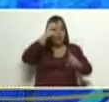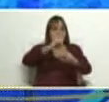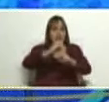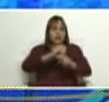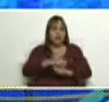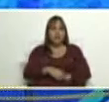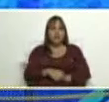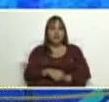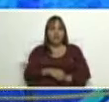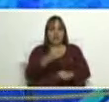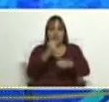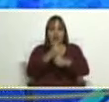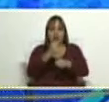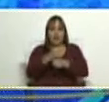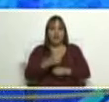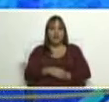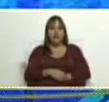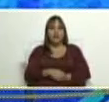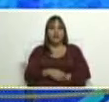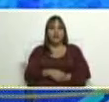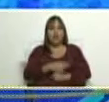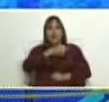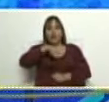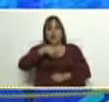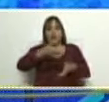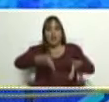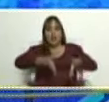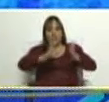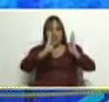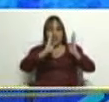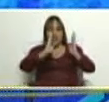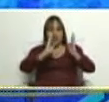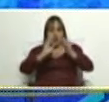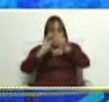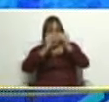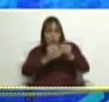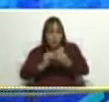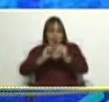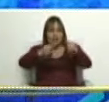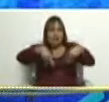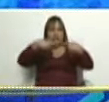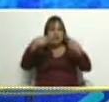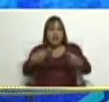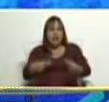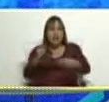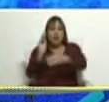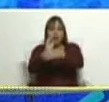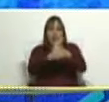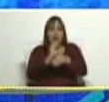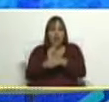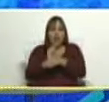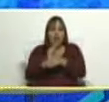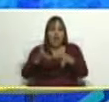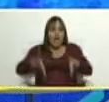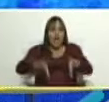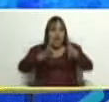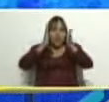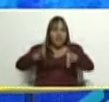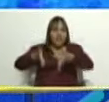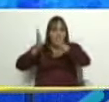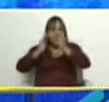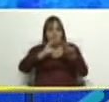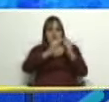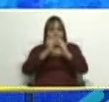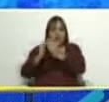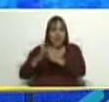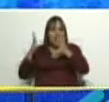Quinta acción, nuestro edificio, rehabilitación, mantenimiento y conservación de los urbanismos de la